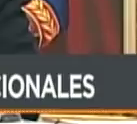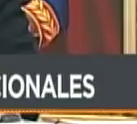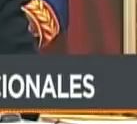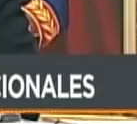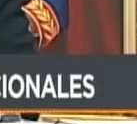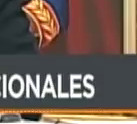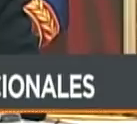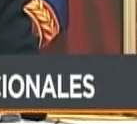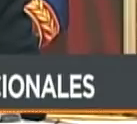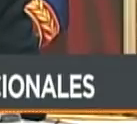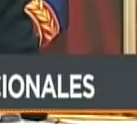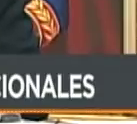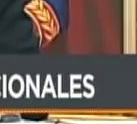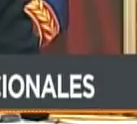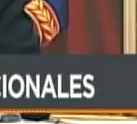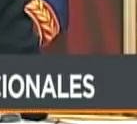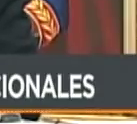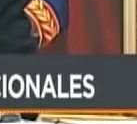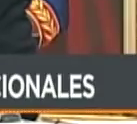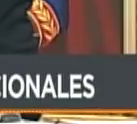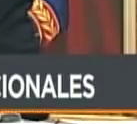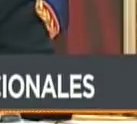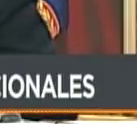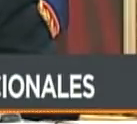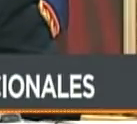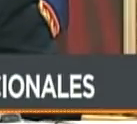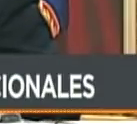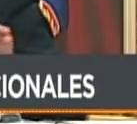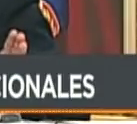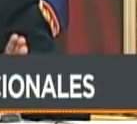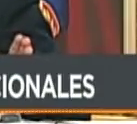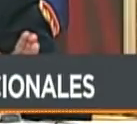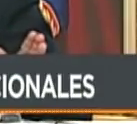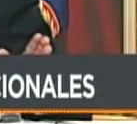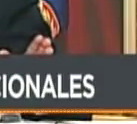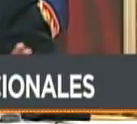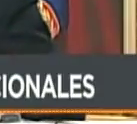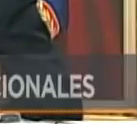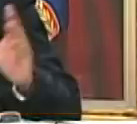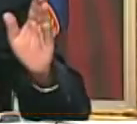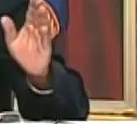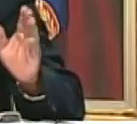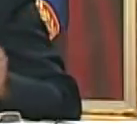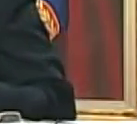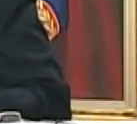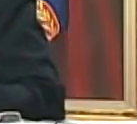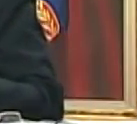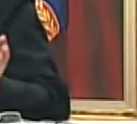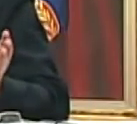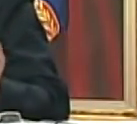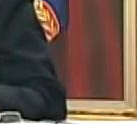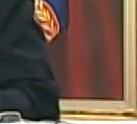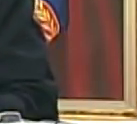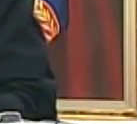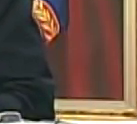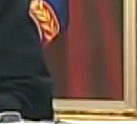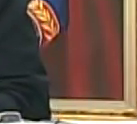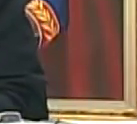al gobierno golpista de Brasil y al gobierno de los Estados Unidos. Me imagino que sí. O me imagino